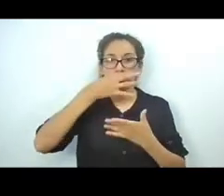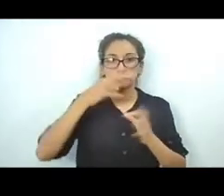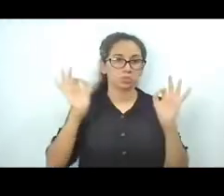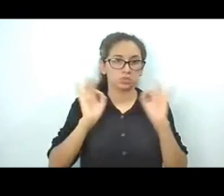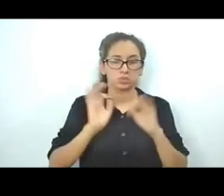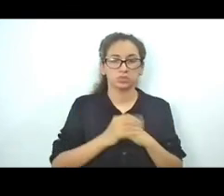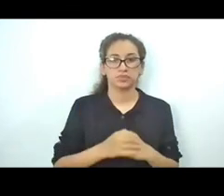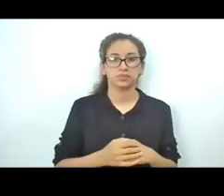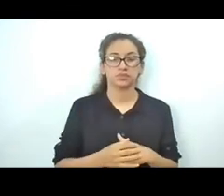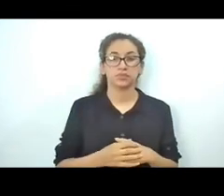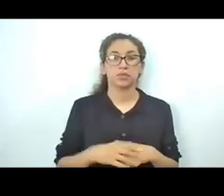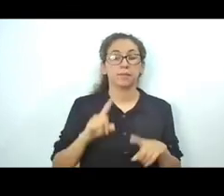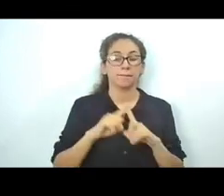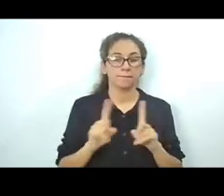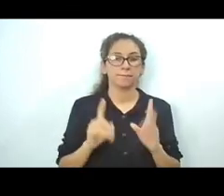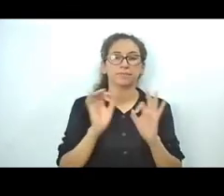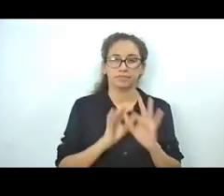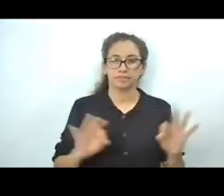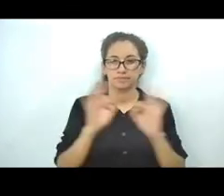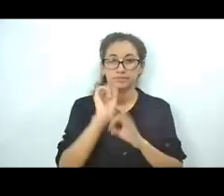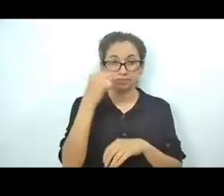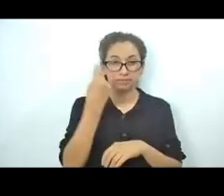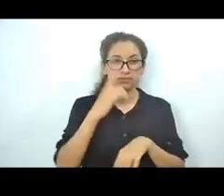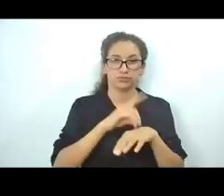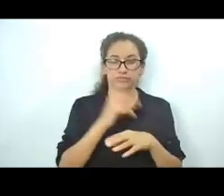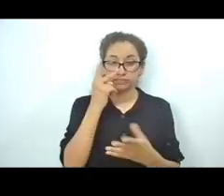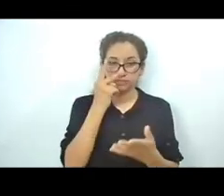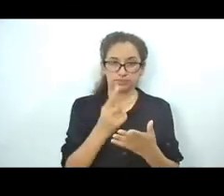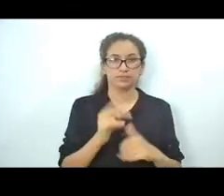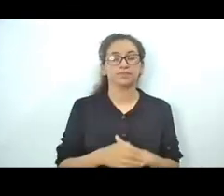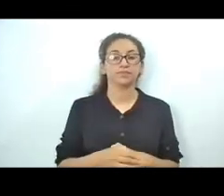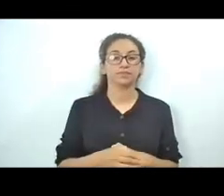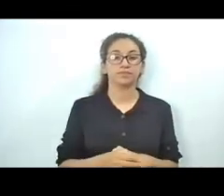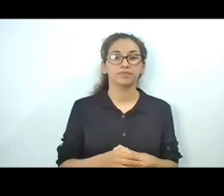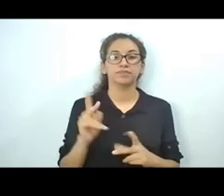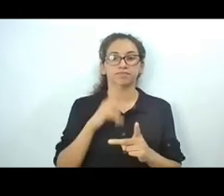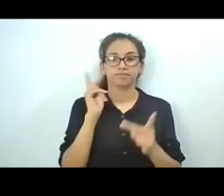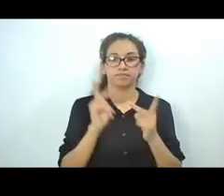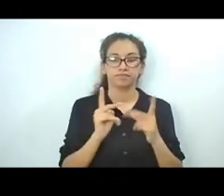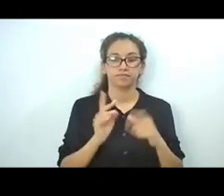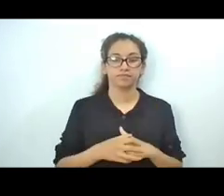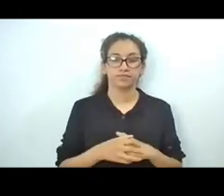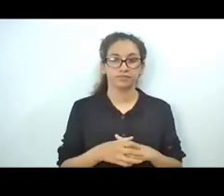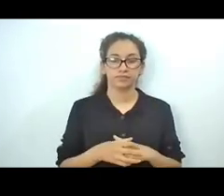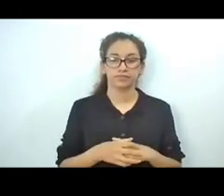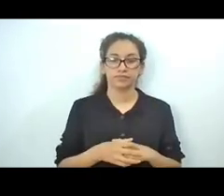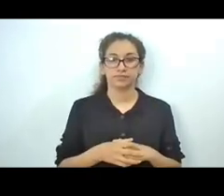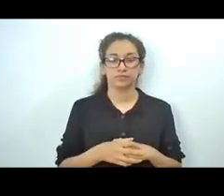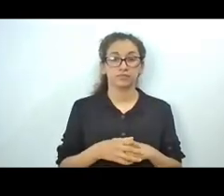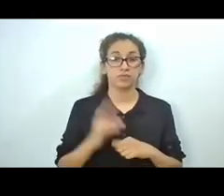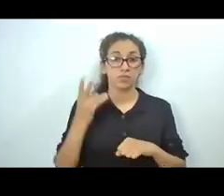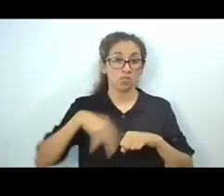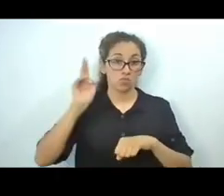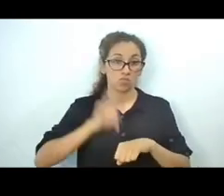adicional. Pero claro, habría que ver el caso específicamente, ¿no? Ok, perfecto. Acá hay otra pregunta que dice, ¿es normal